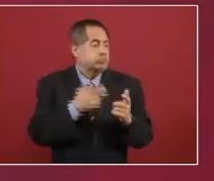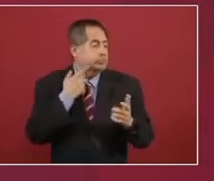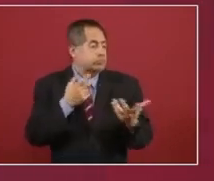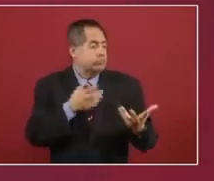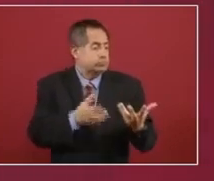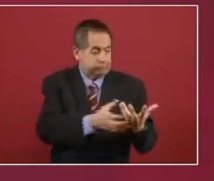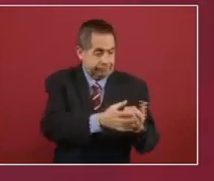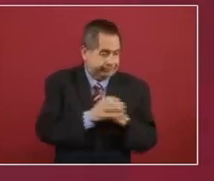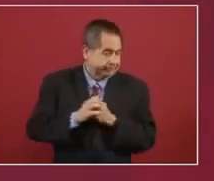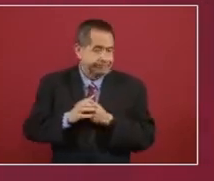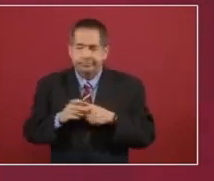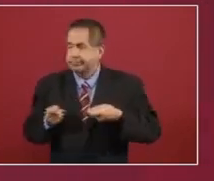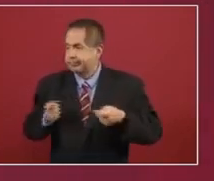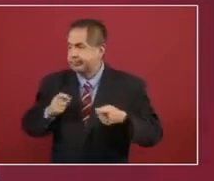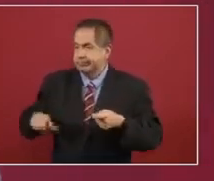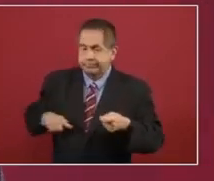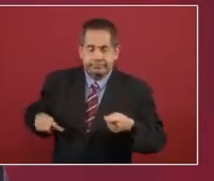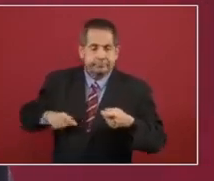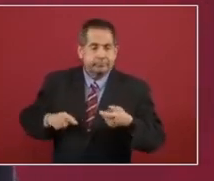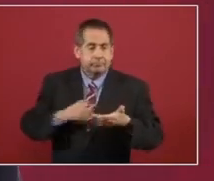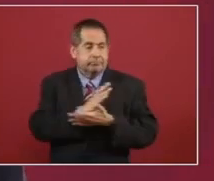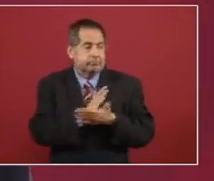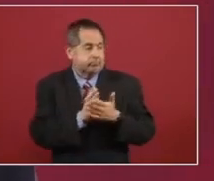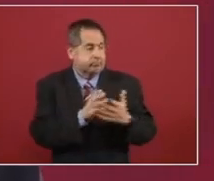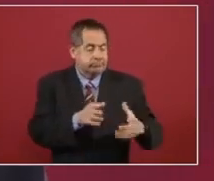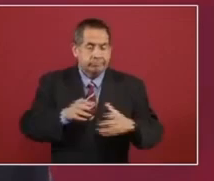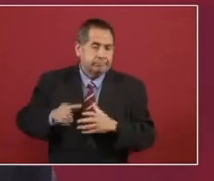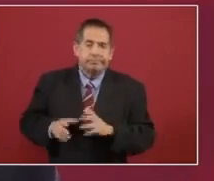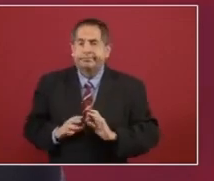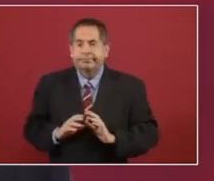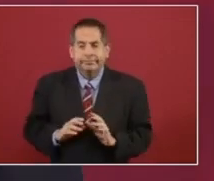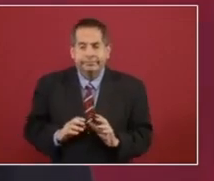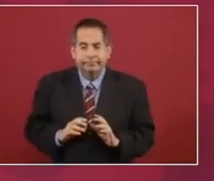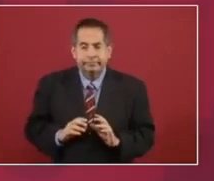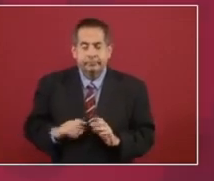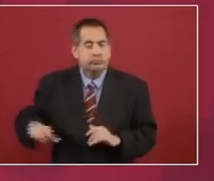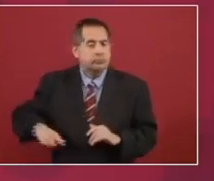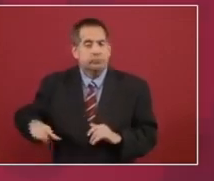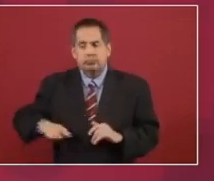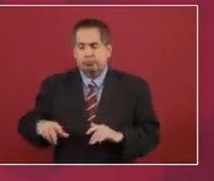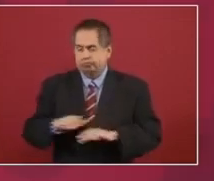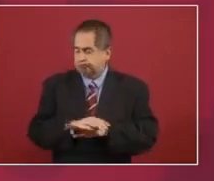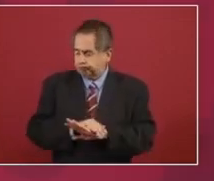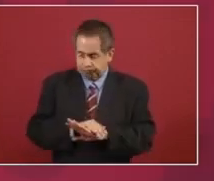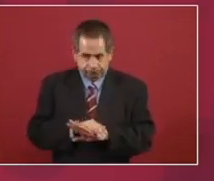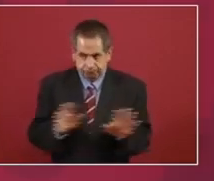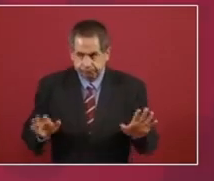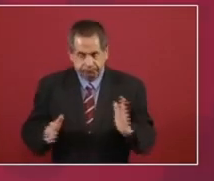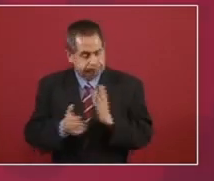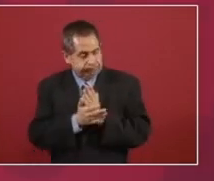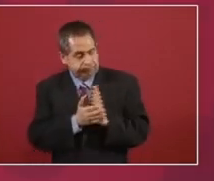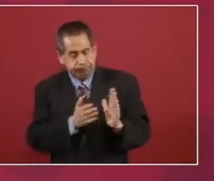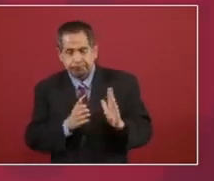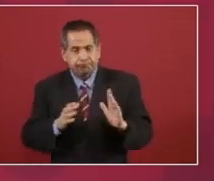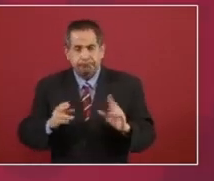partidista, de facciones. El gobierno no tiene